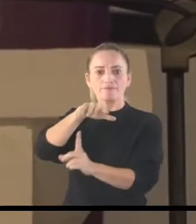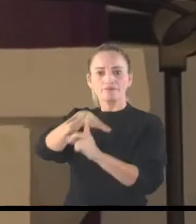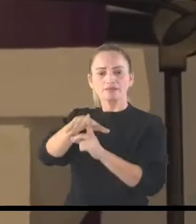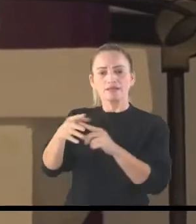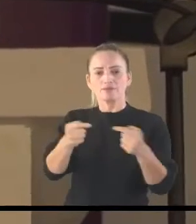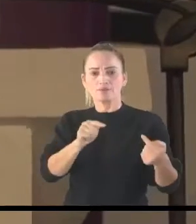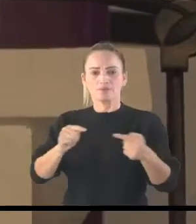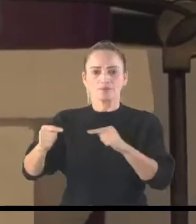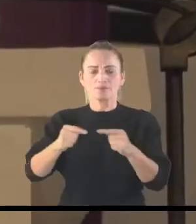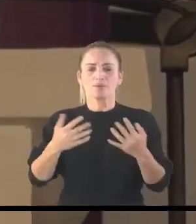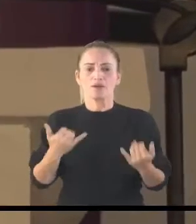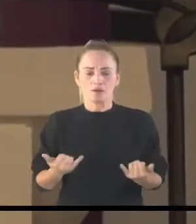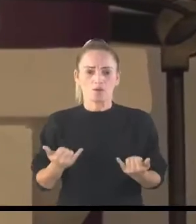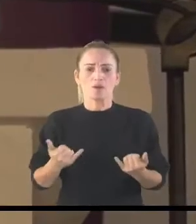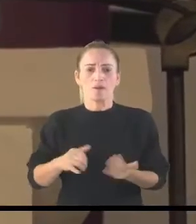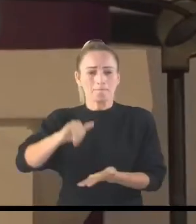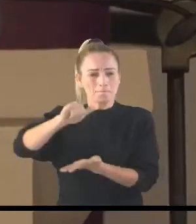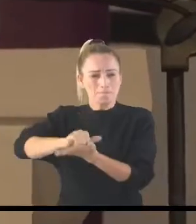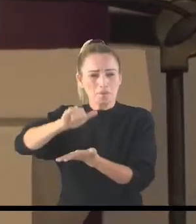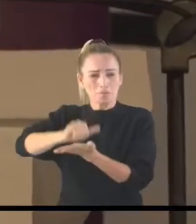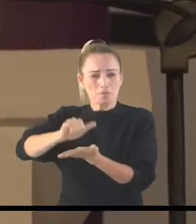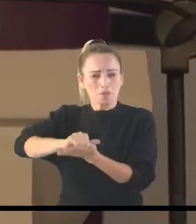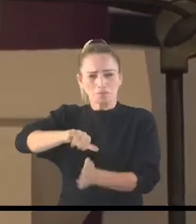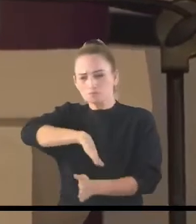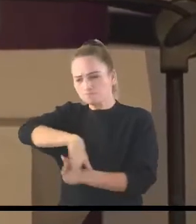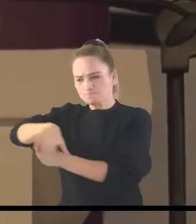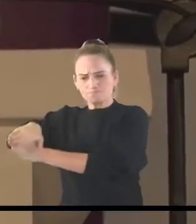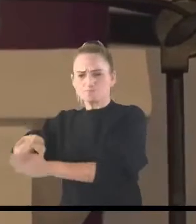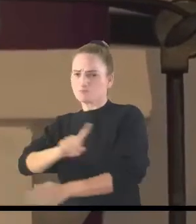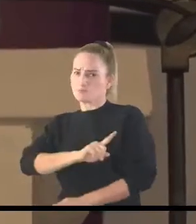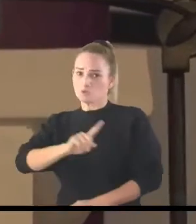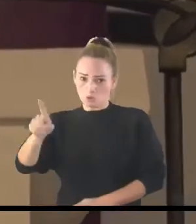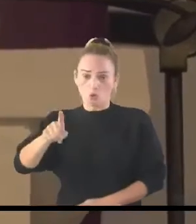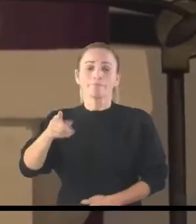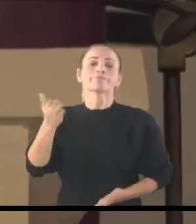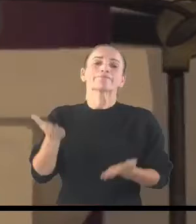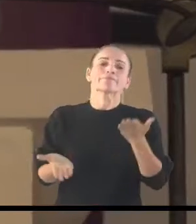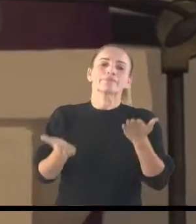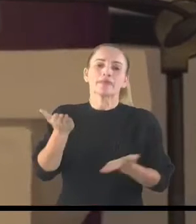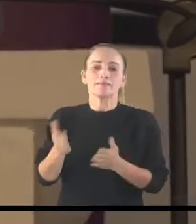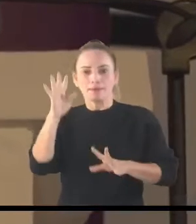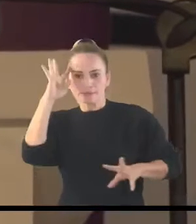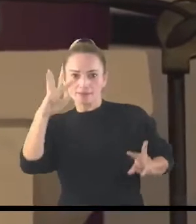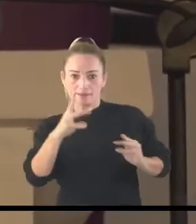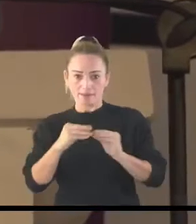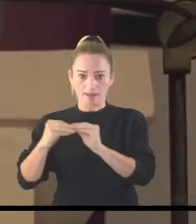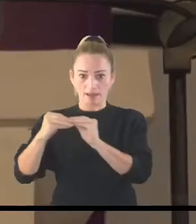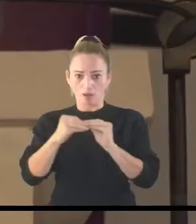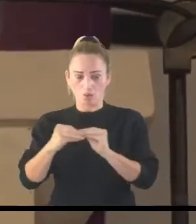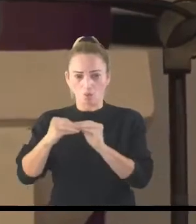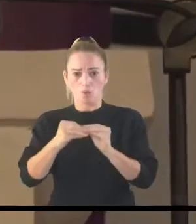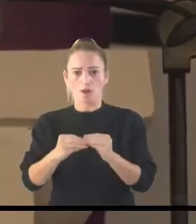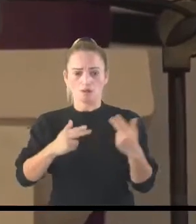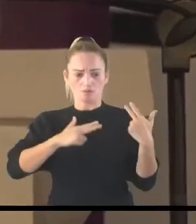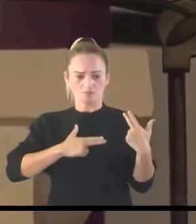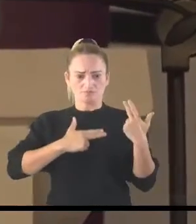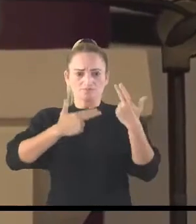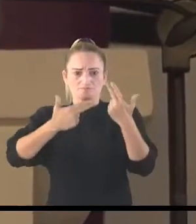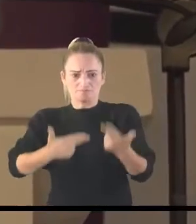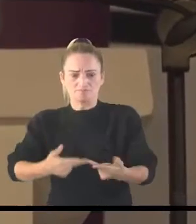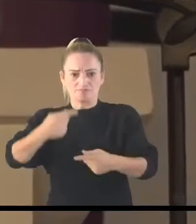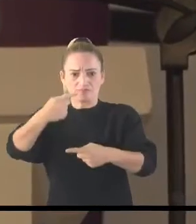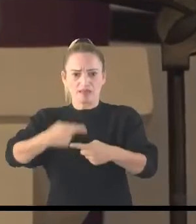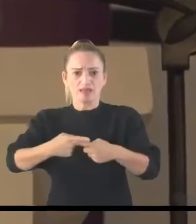conflicto, puesto que la no repetición de más hechos victimizantes también depende de la negociación, la dejación de las armas